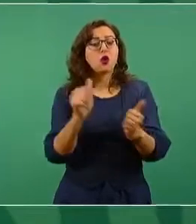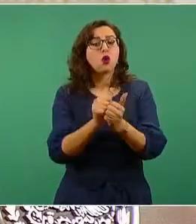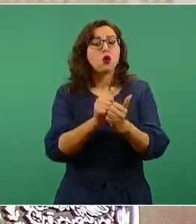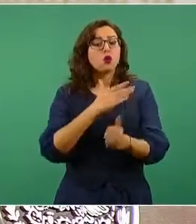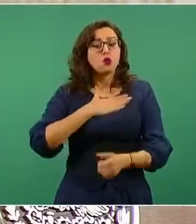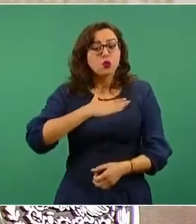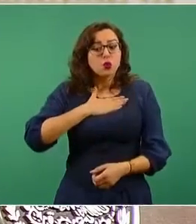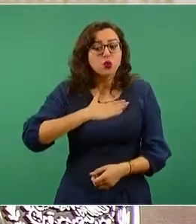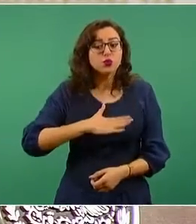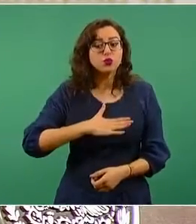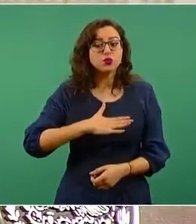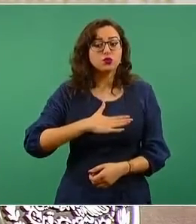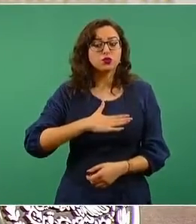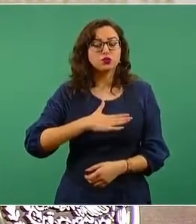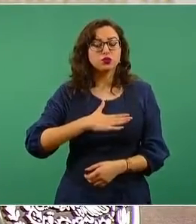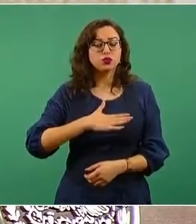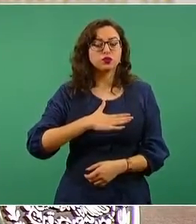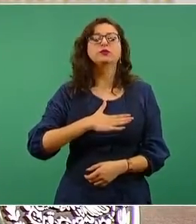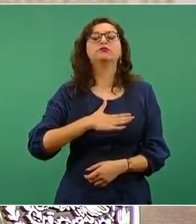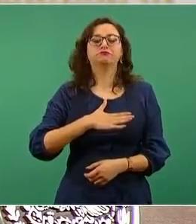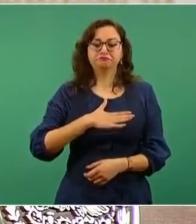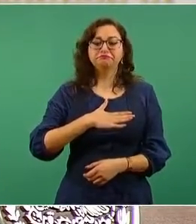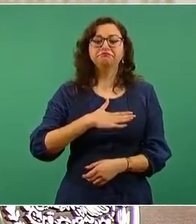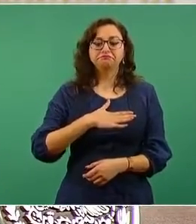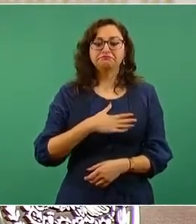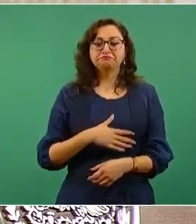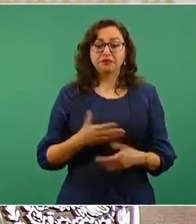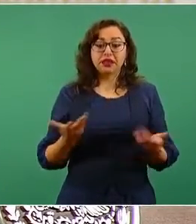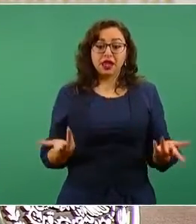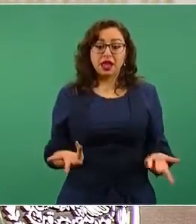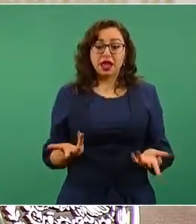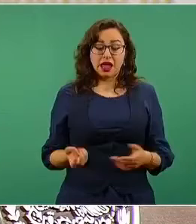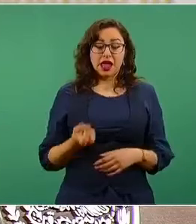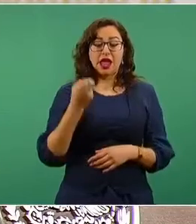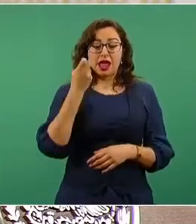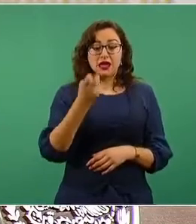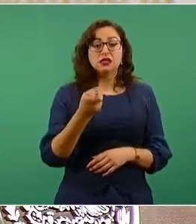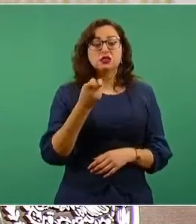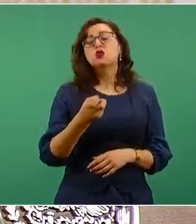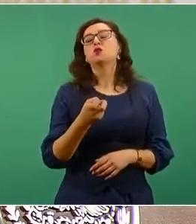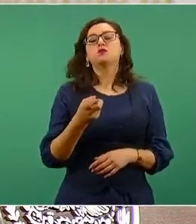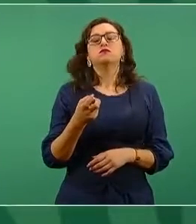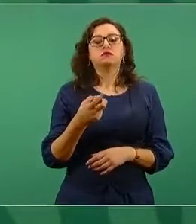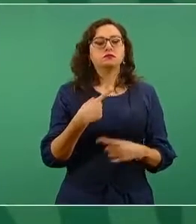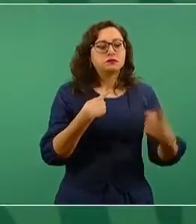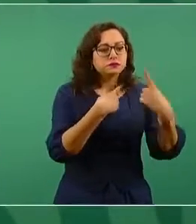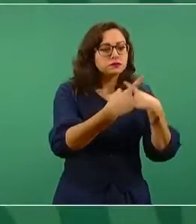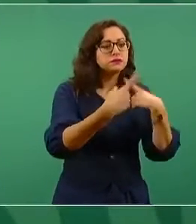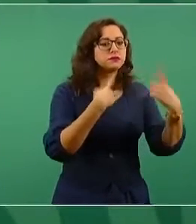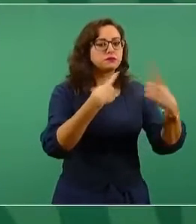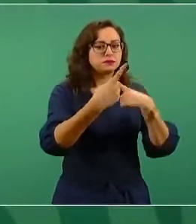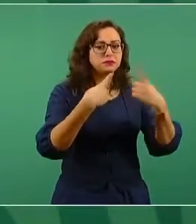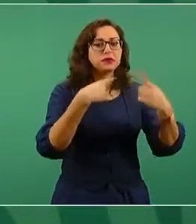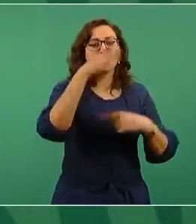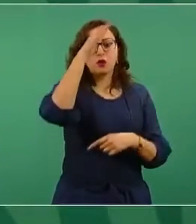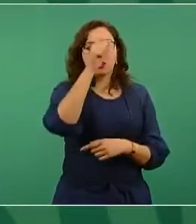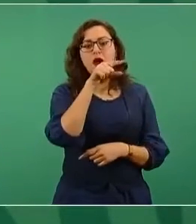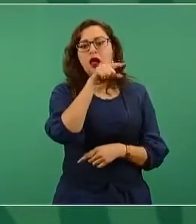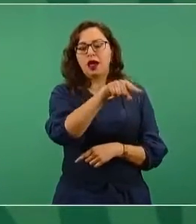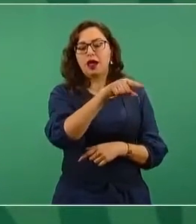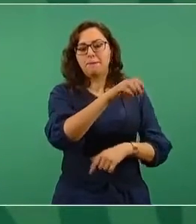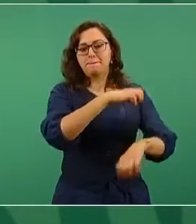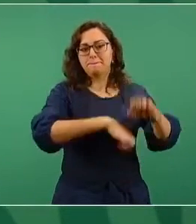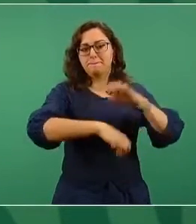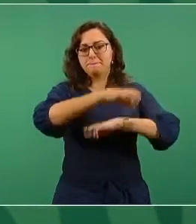Entonces eso es lo que se hizo en el caso de una planta de Odebrecht